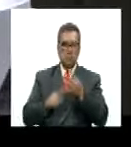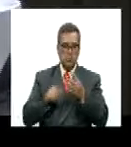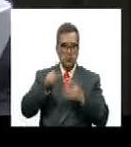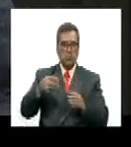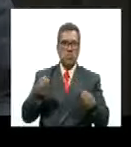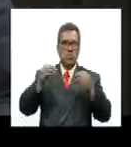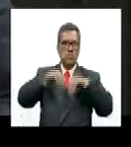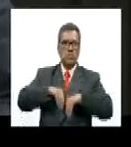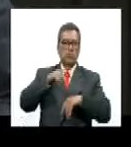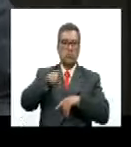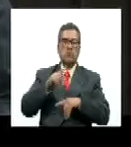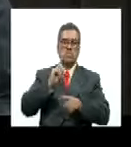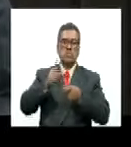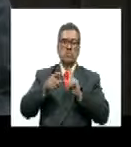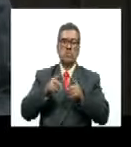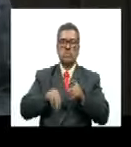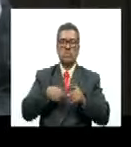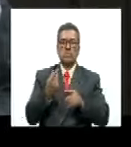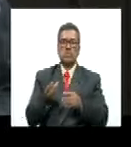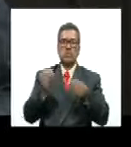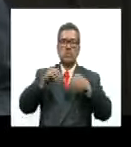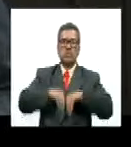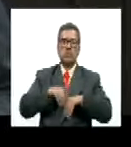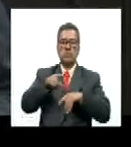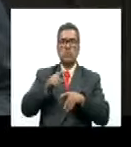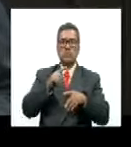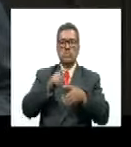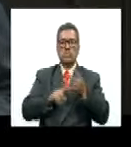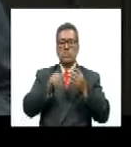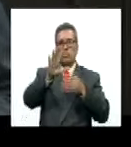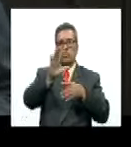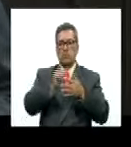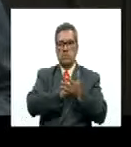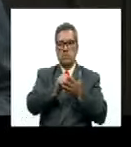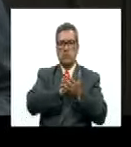para cualquier cosa, solo en agregarle que en el numeral quinto del